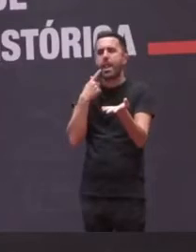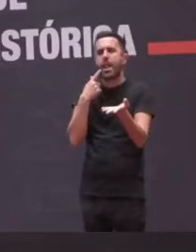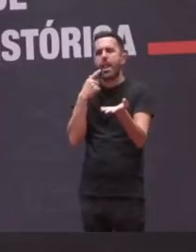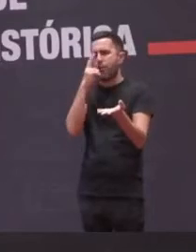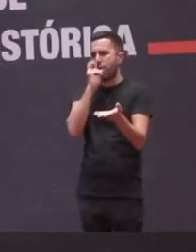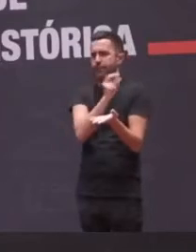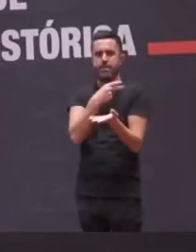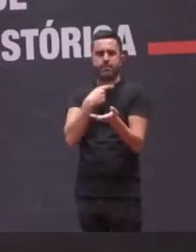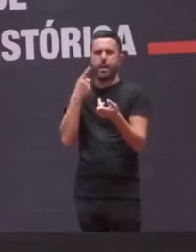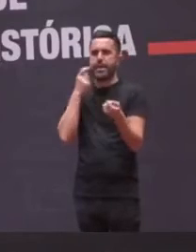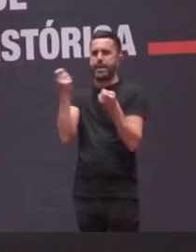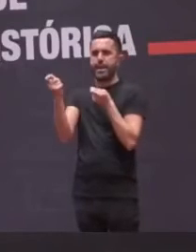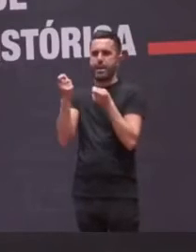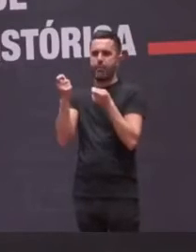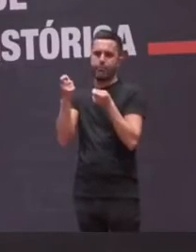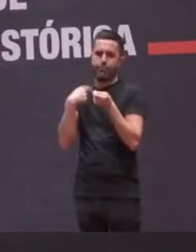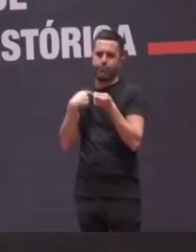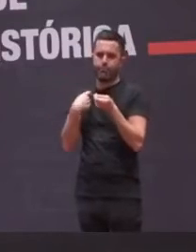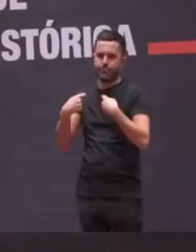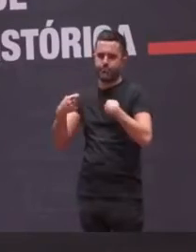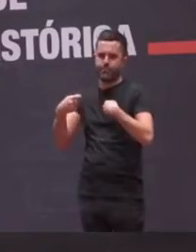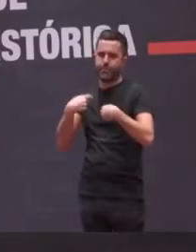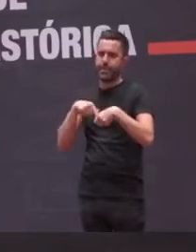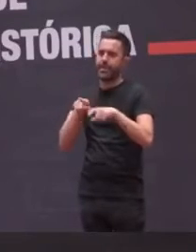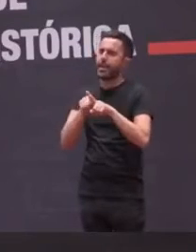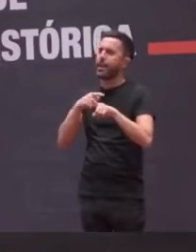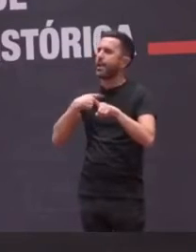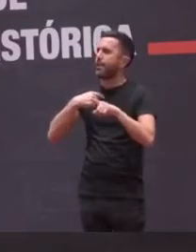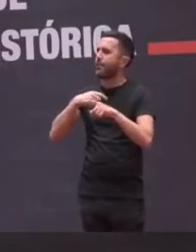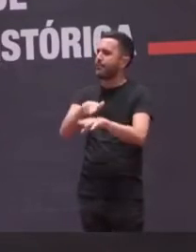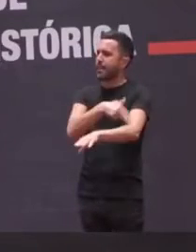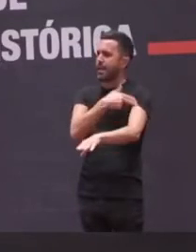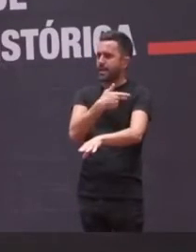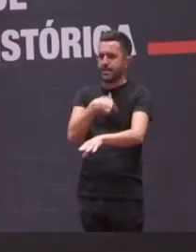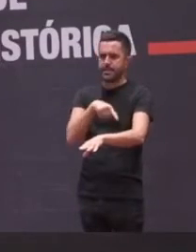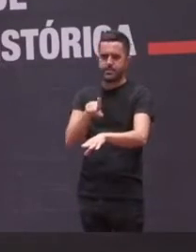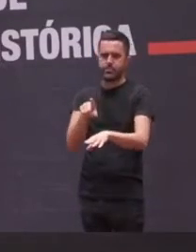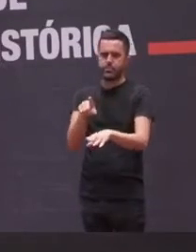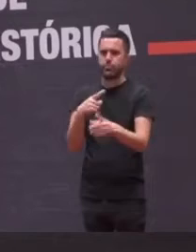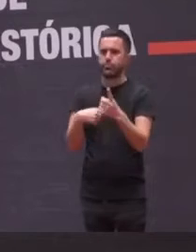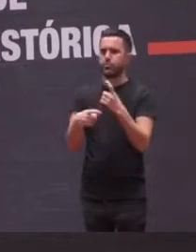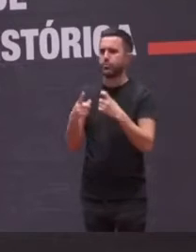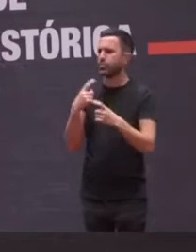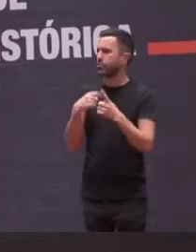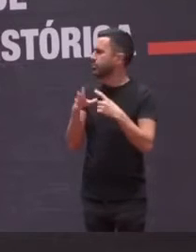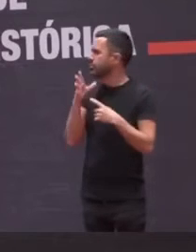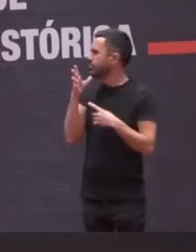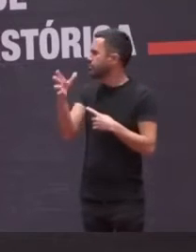Gracias.